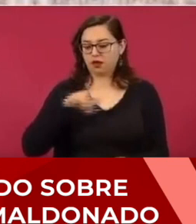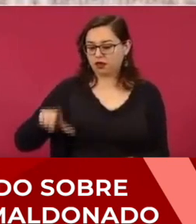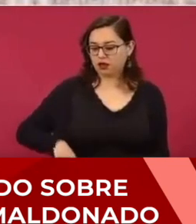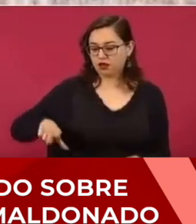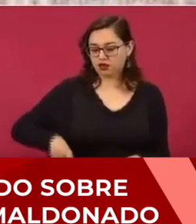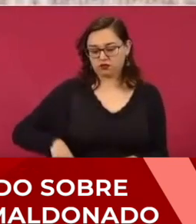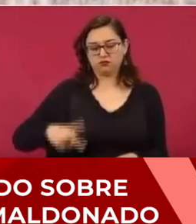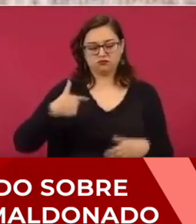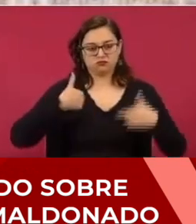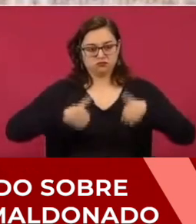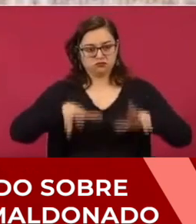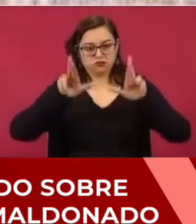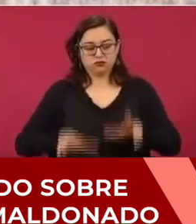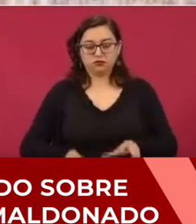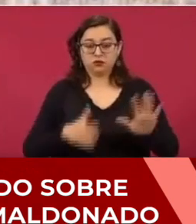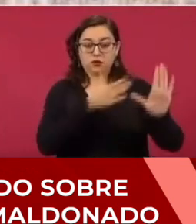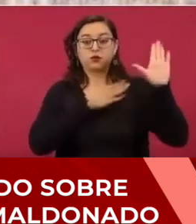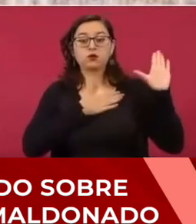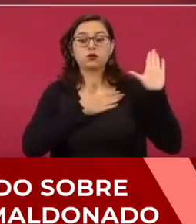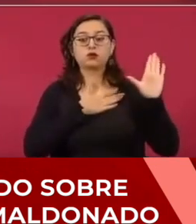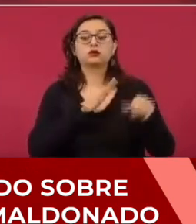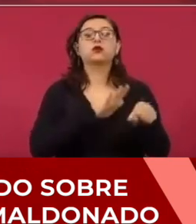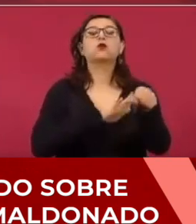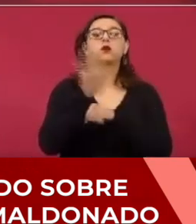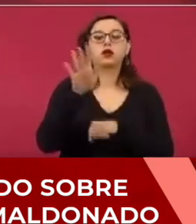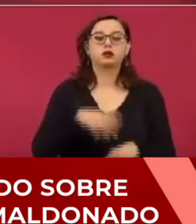un compromiso, es que no haya impunidad,